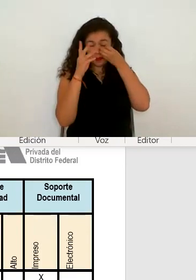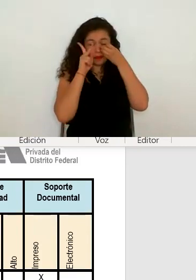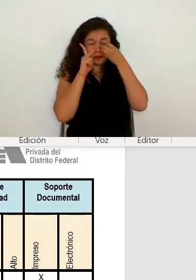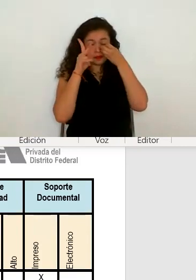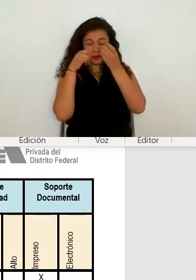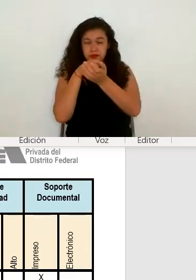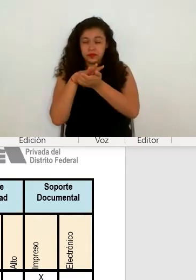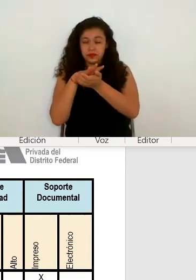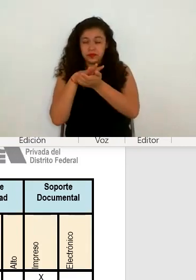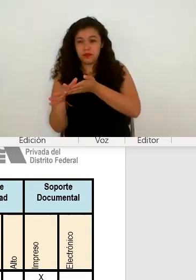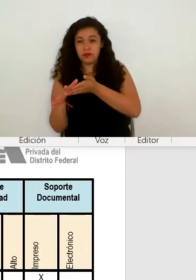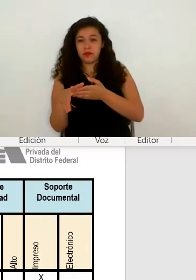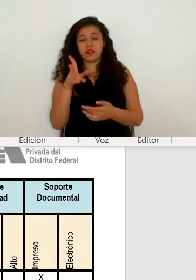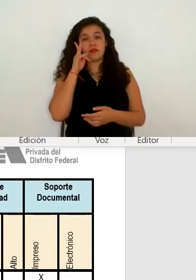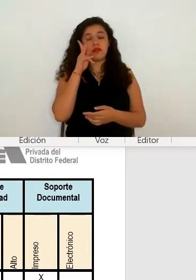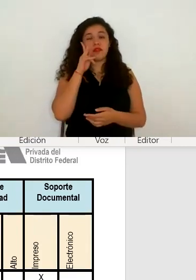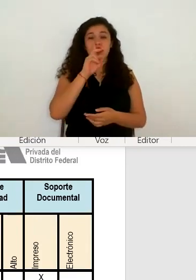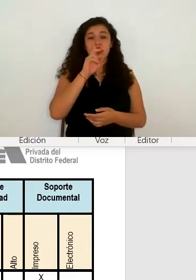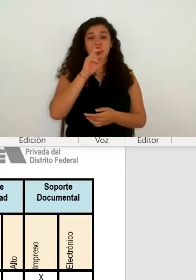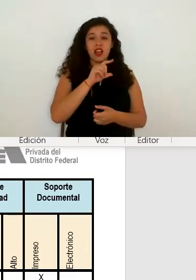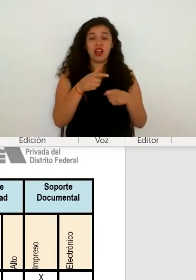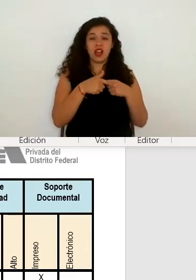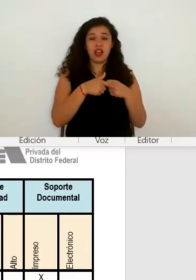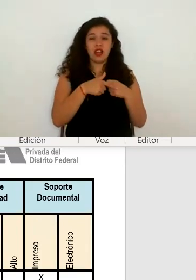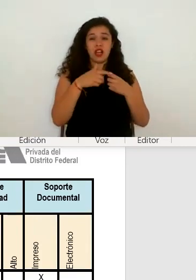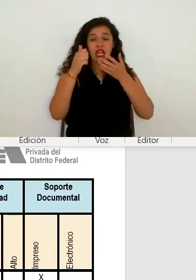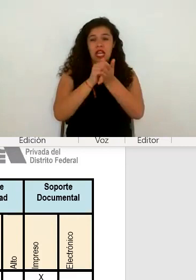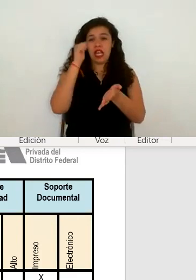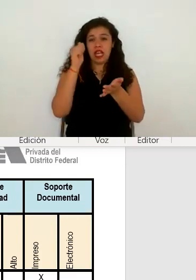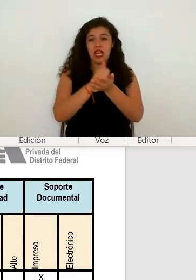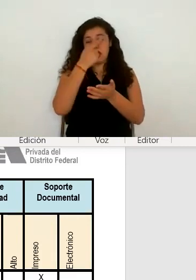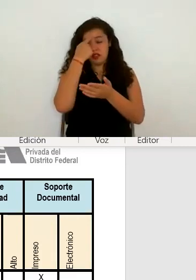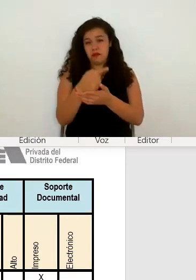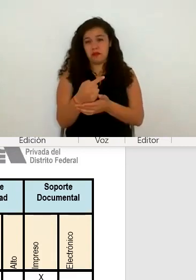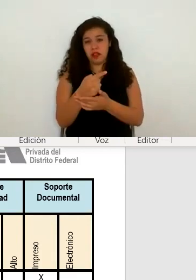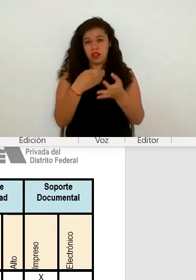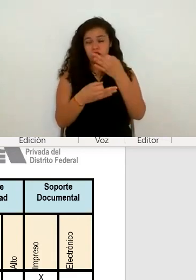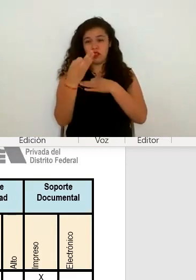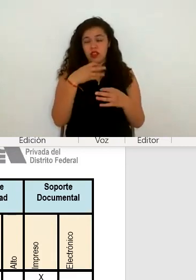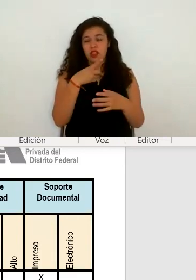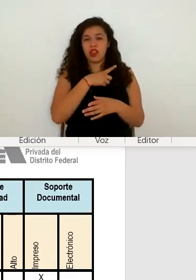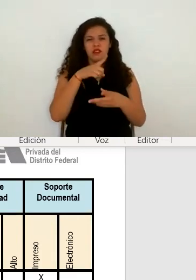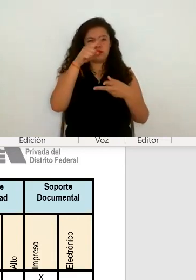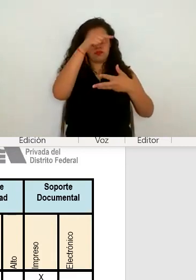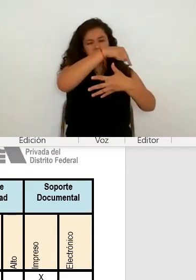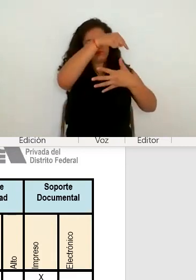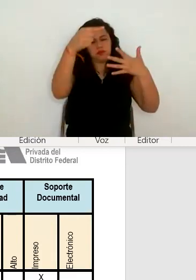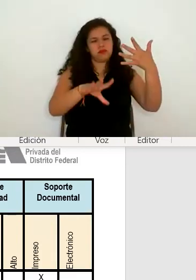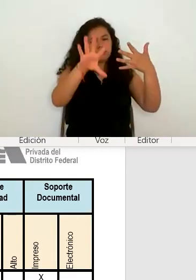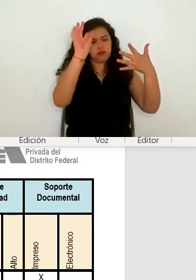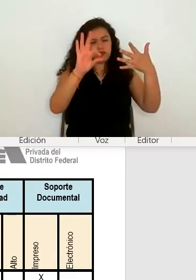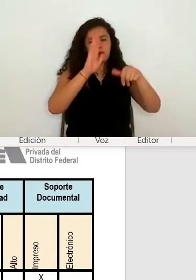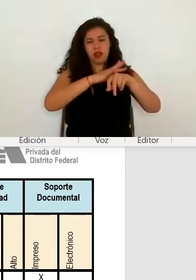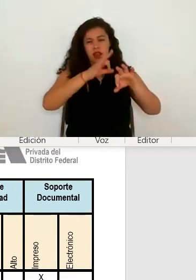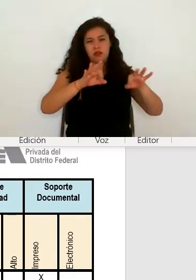Cuando hablamos de muestreo es que dice, no vamos a guardar todas las actas de las sesiones, vamos a hacer una selección de los temas más